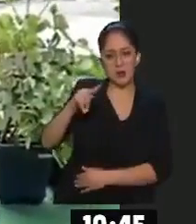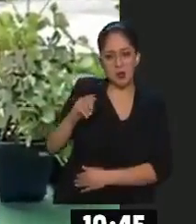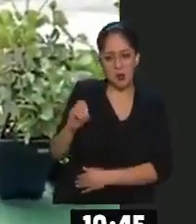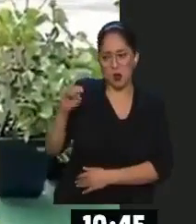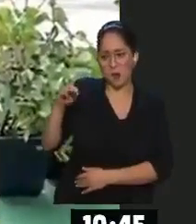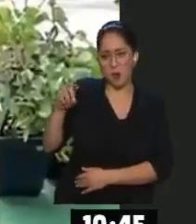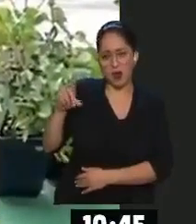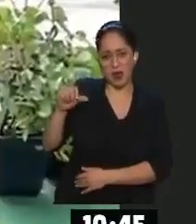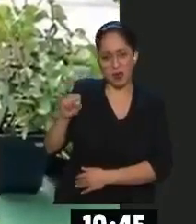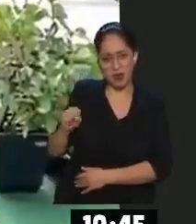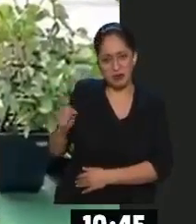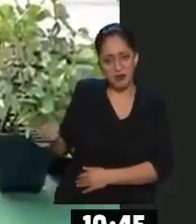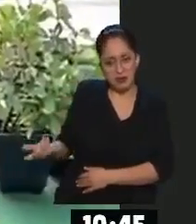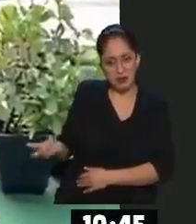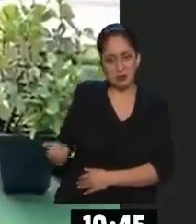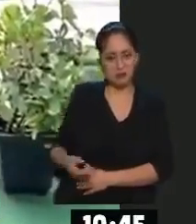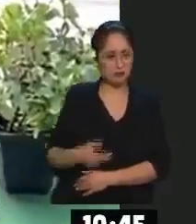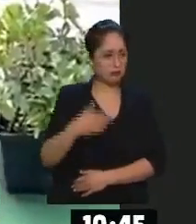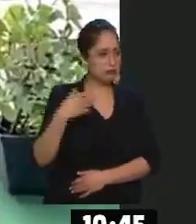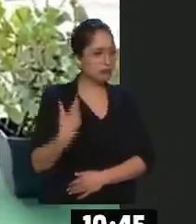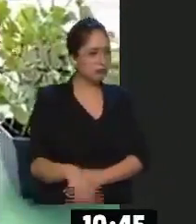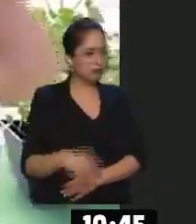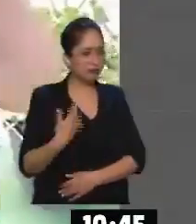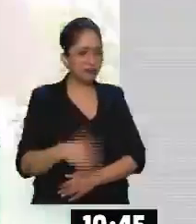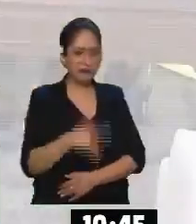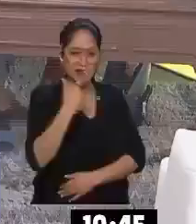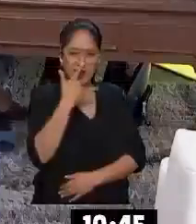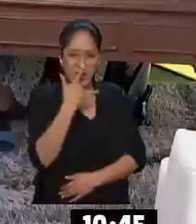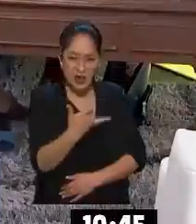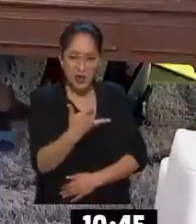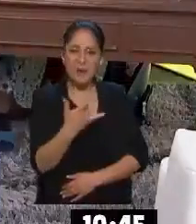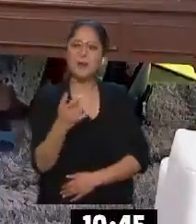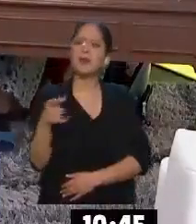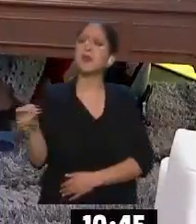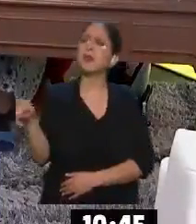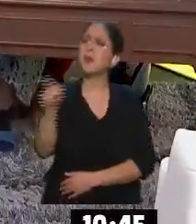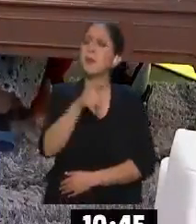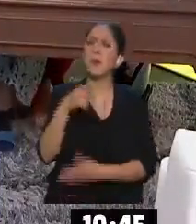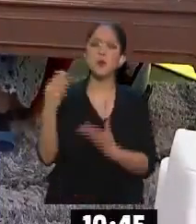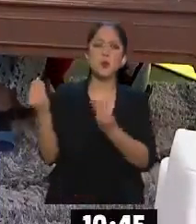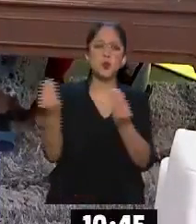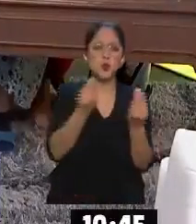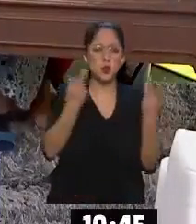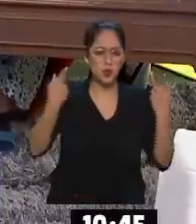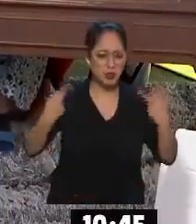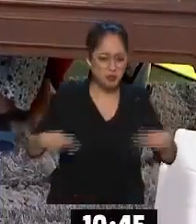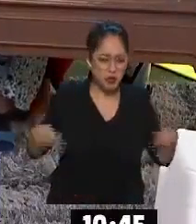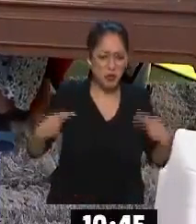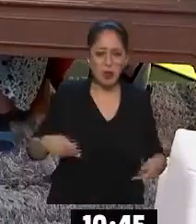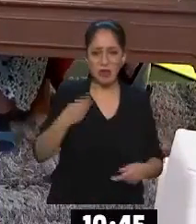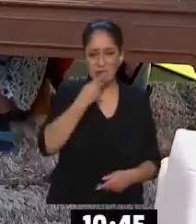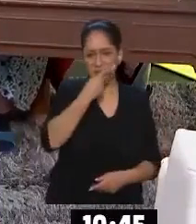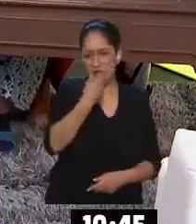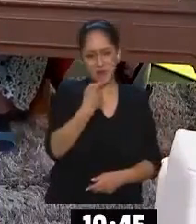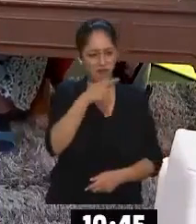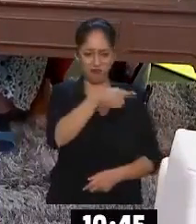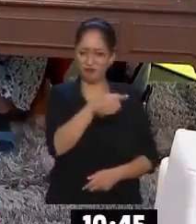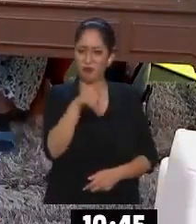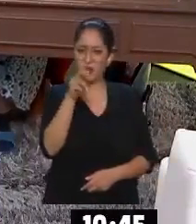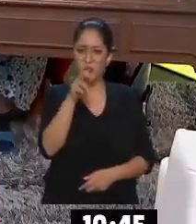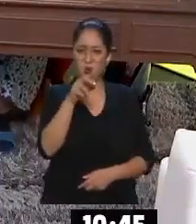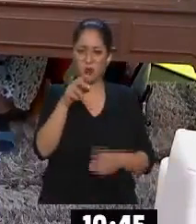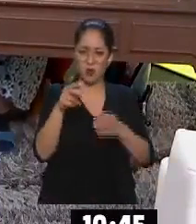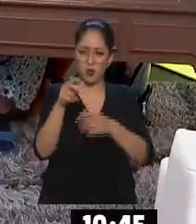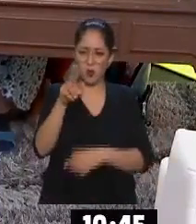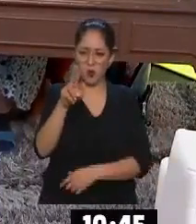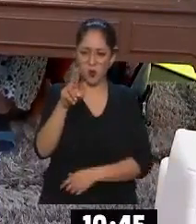Dios. Válgame, oye, Dios. ¿Y por qué le malauguran tan terrible futuro al ukelele